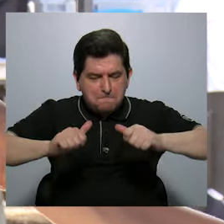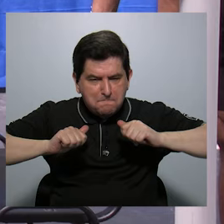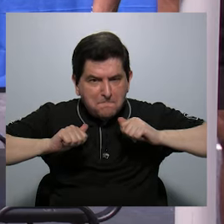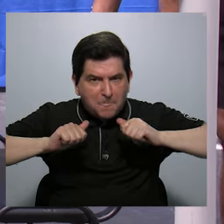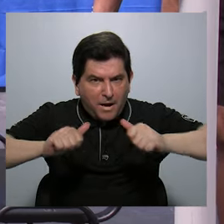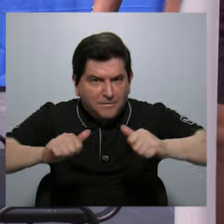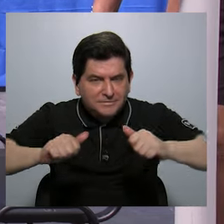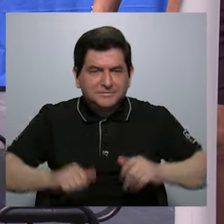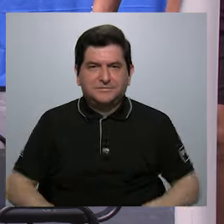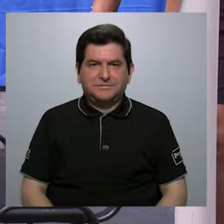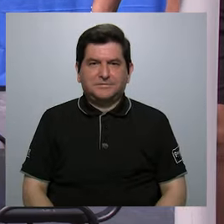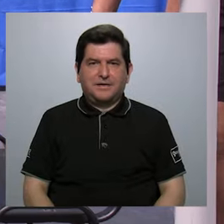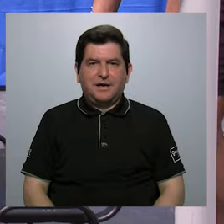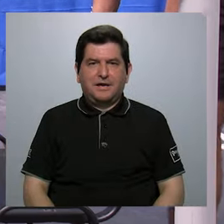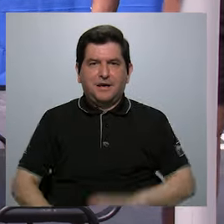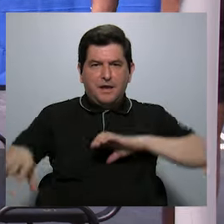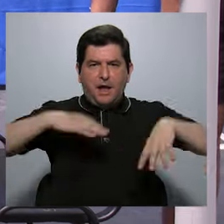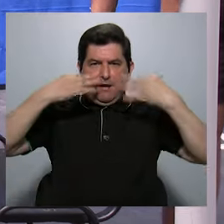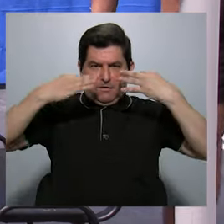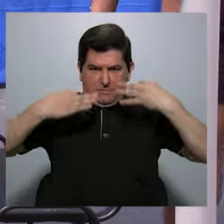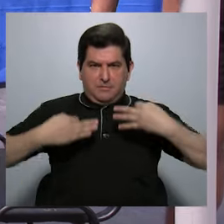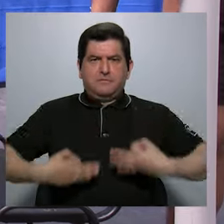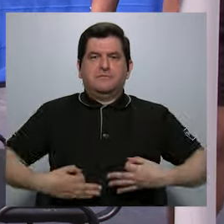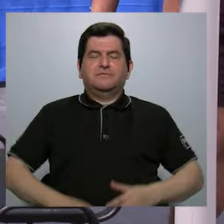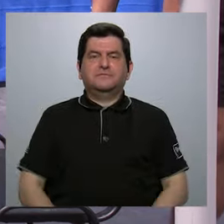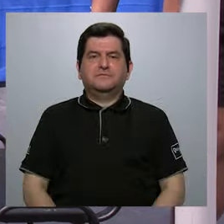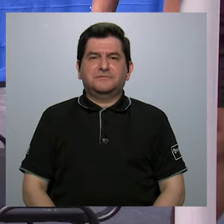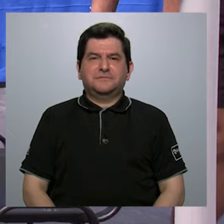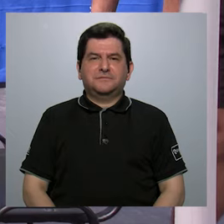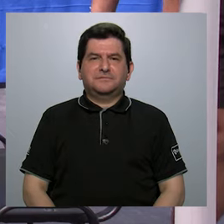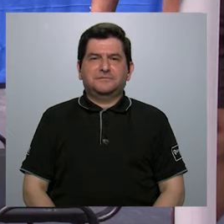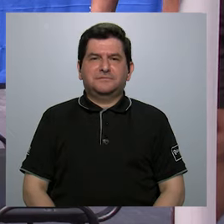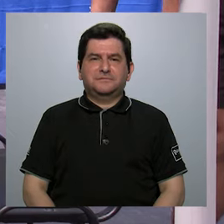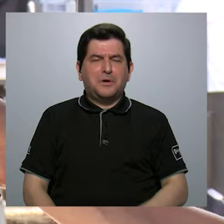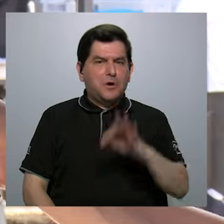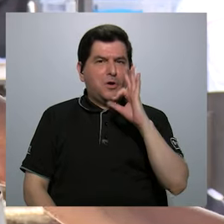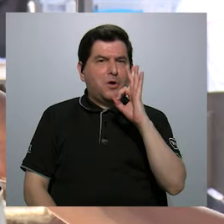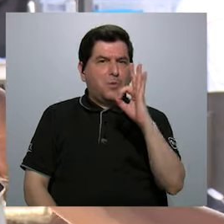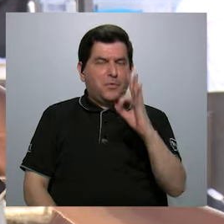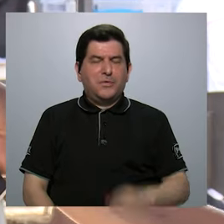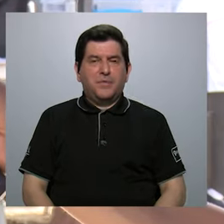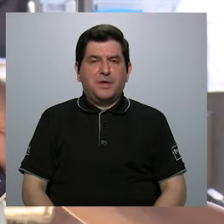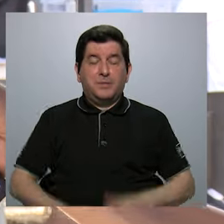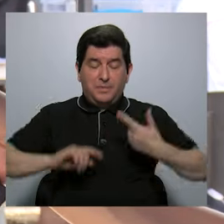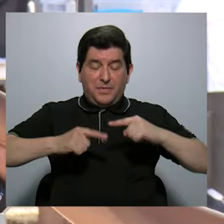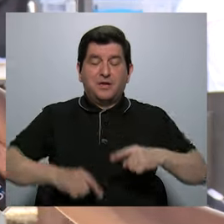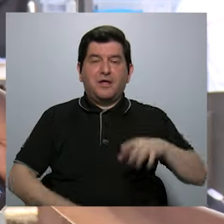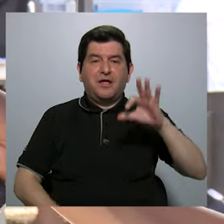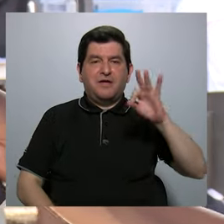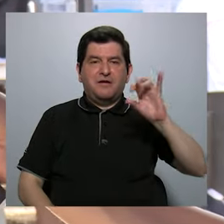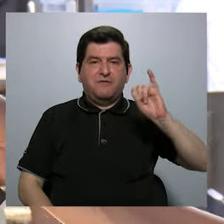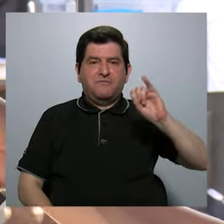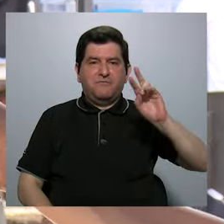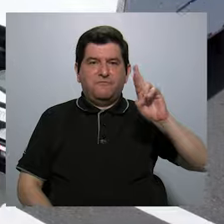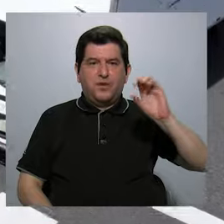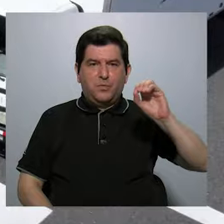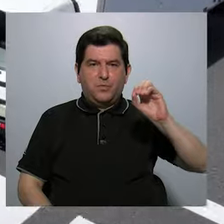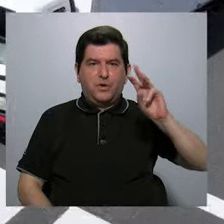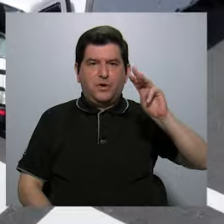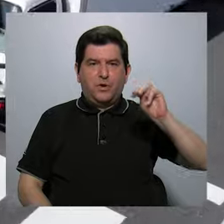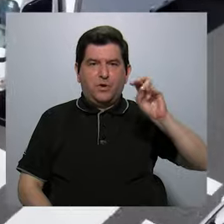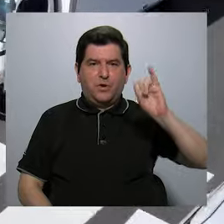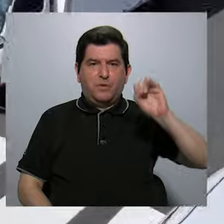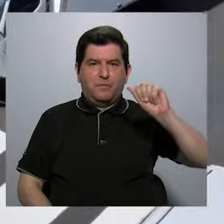masajes, ejercicios y estuvo buenísimo para el dolor de la fibromialgia.